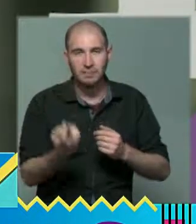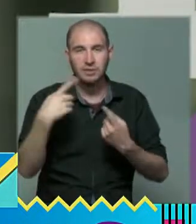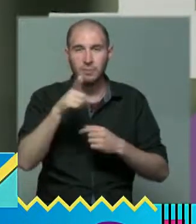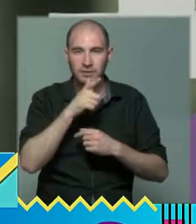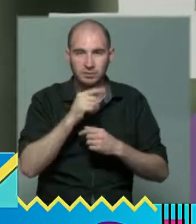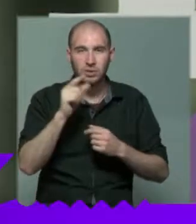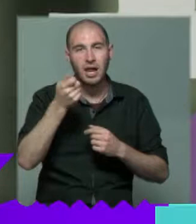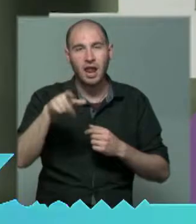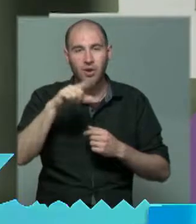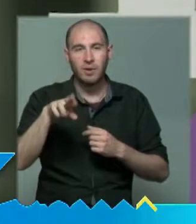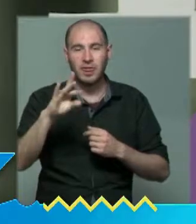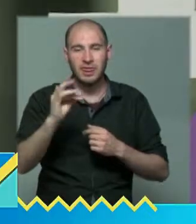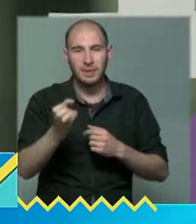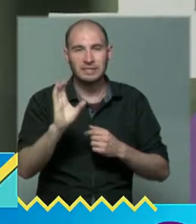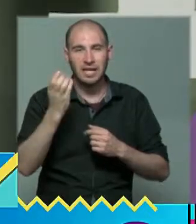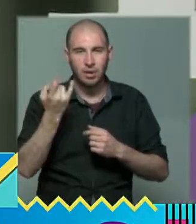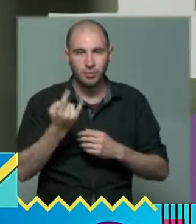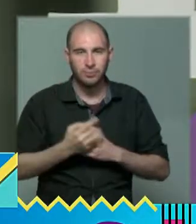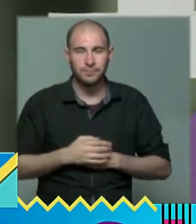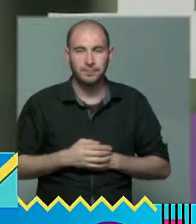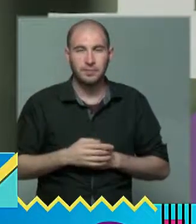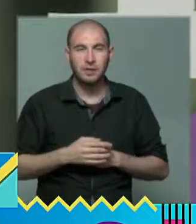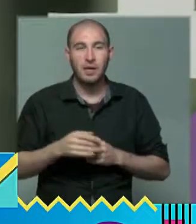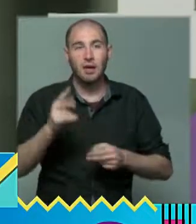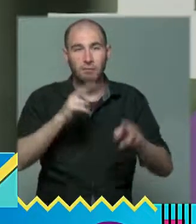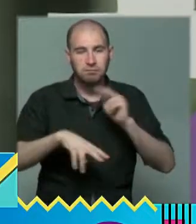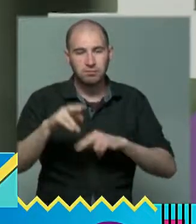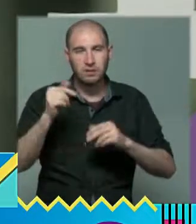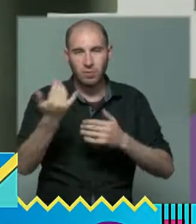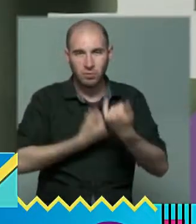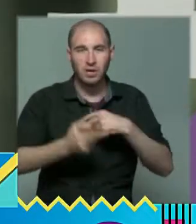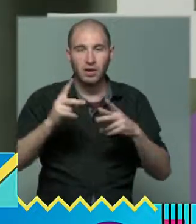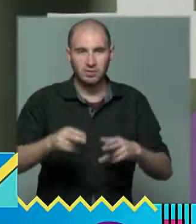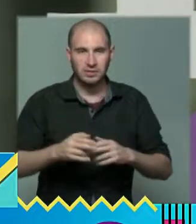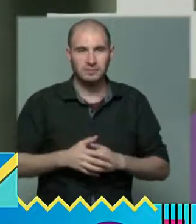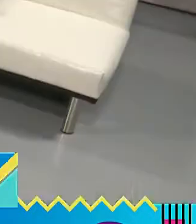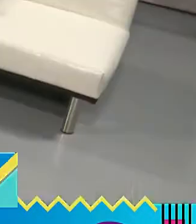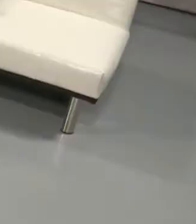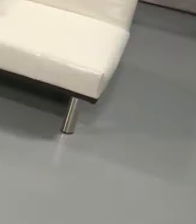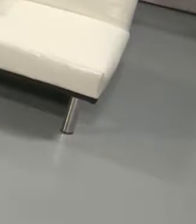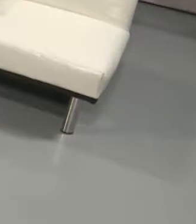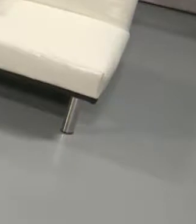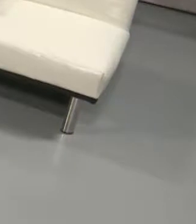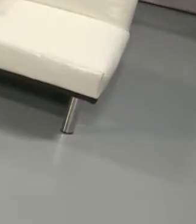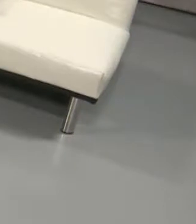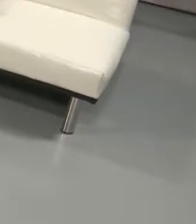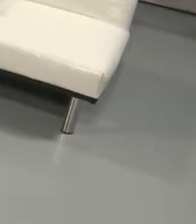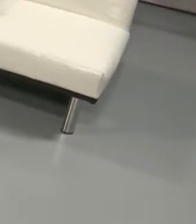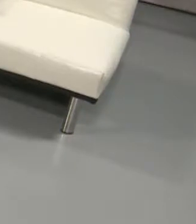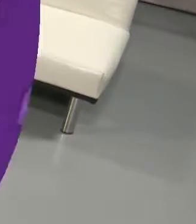Distintos Parecidos, en Twitter, @dpsenalu. Nos buscan en las redes y comentan. Nos vamos a un corte y ya volvemos.